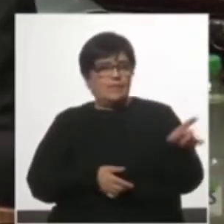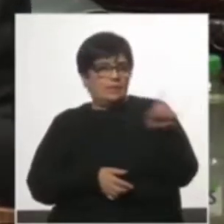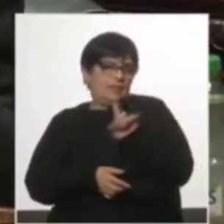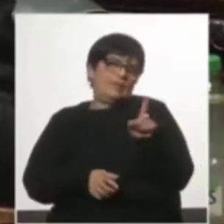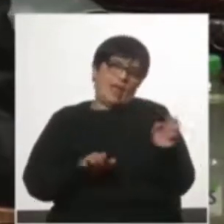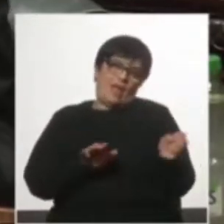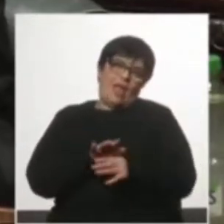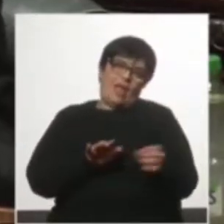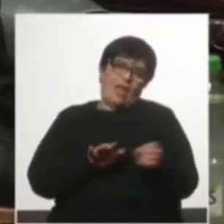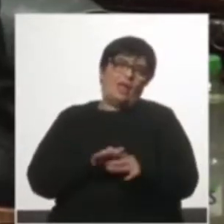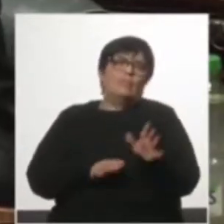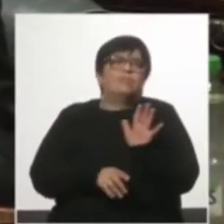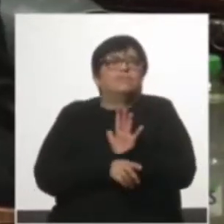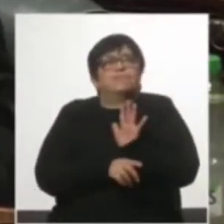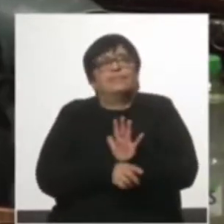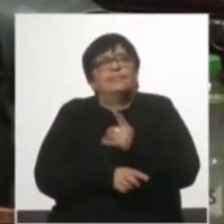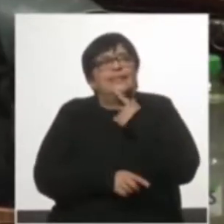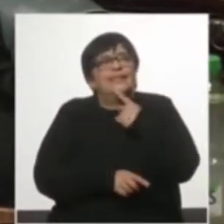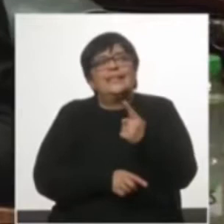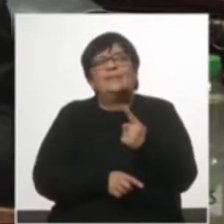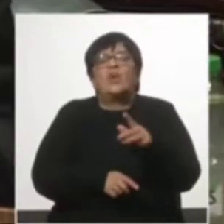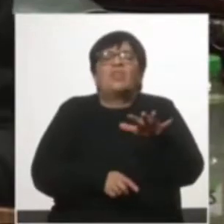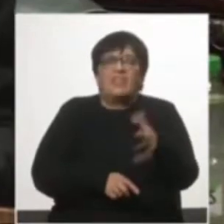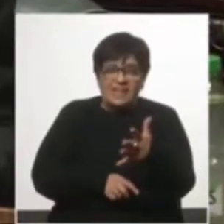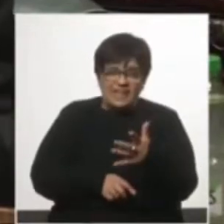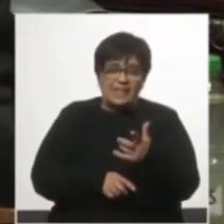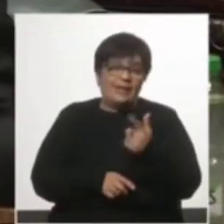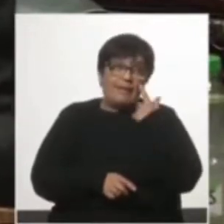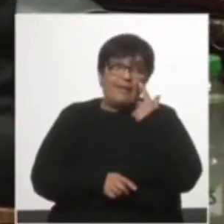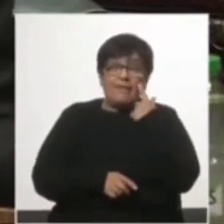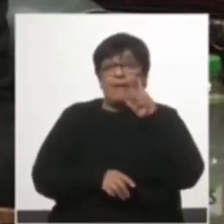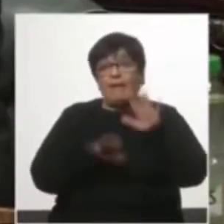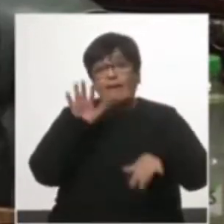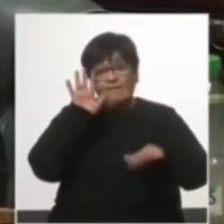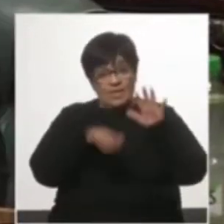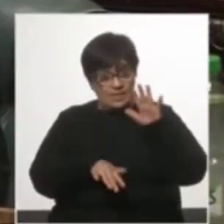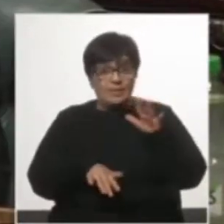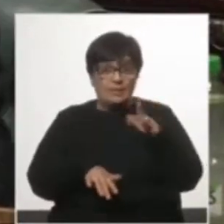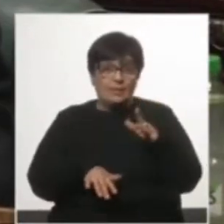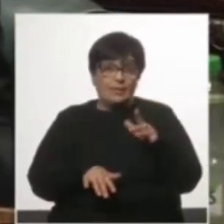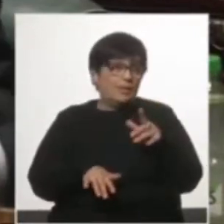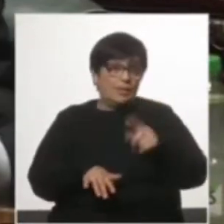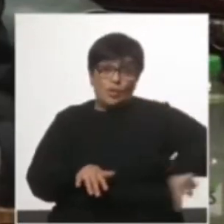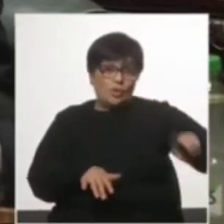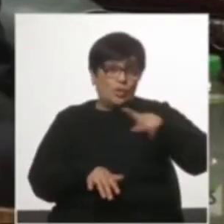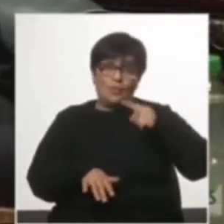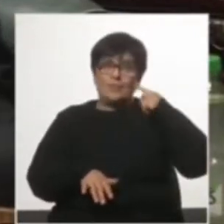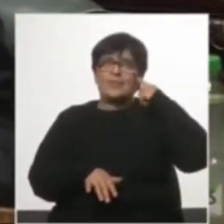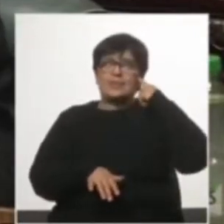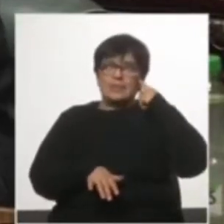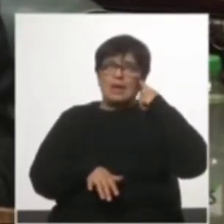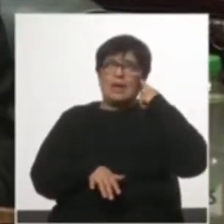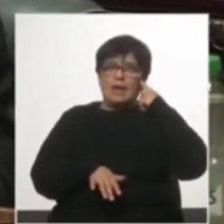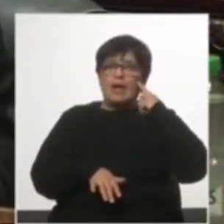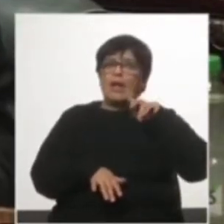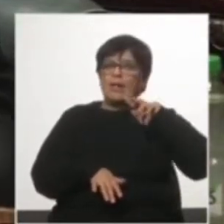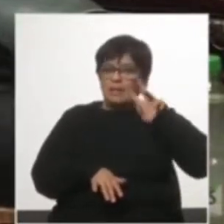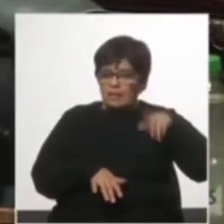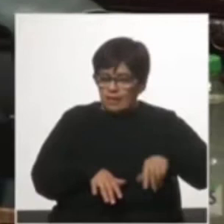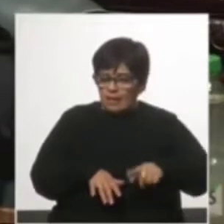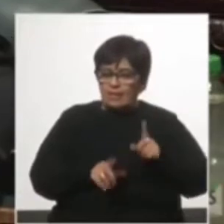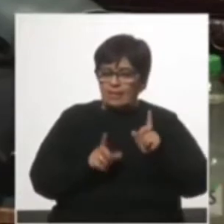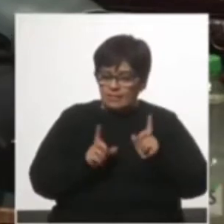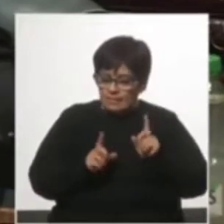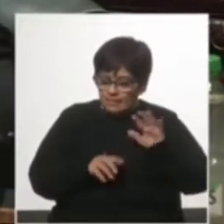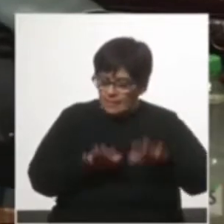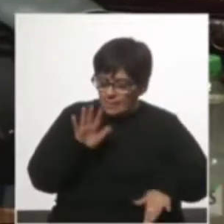ahorros, de lo que había que ahorrar, y cuando uno ve que la cuestión tiene que ver también con la evolución de la economía,